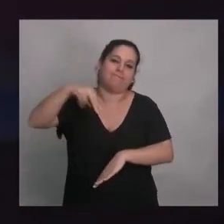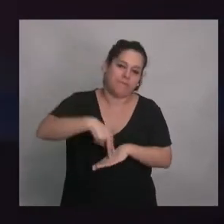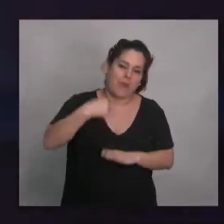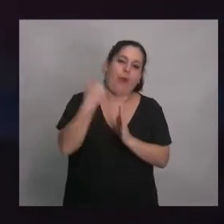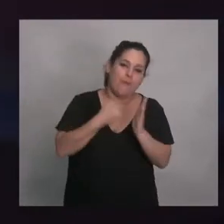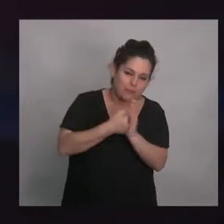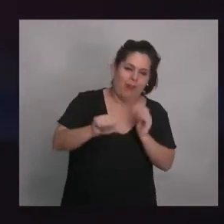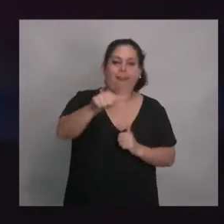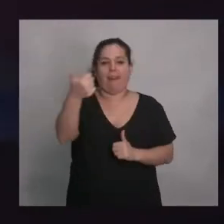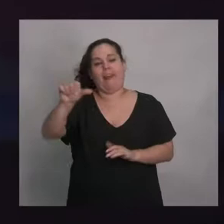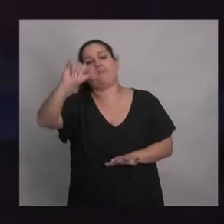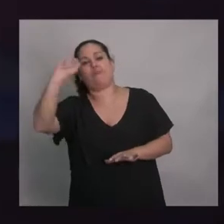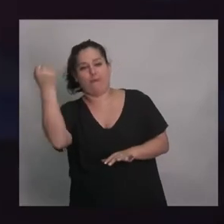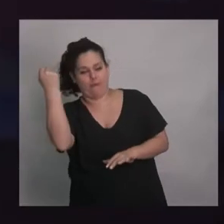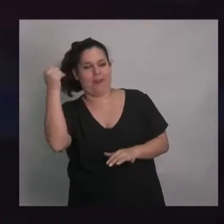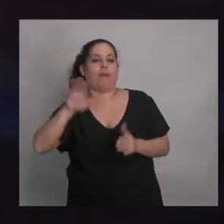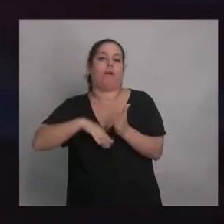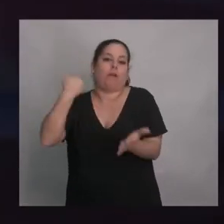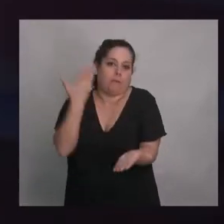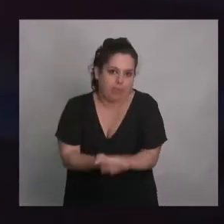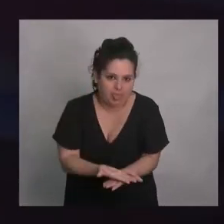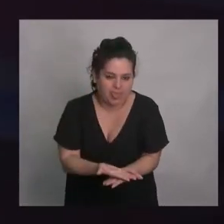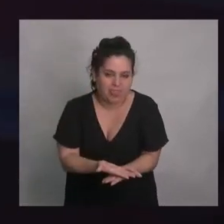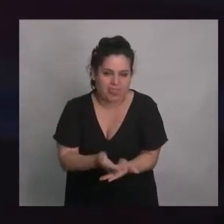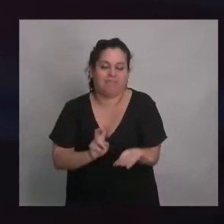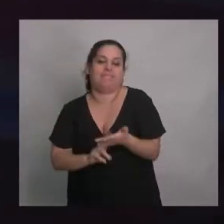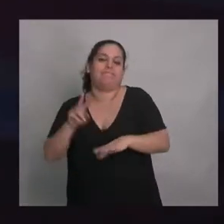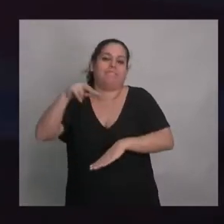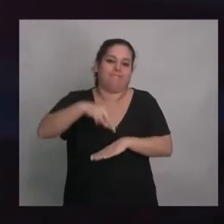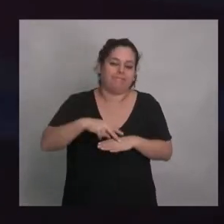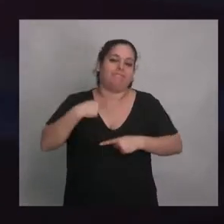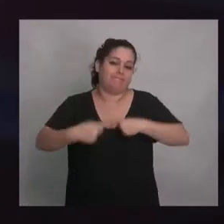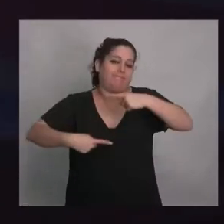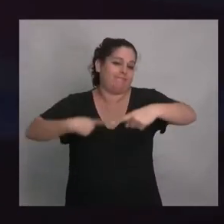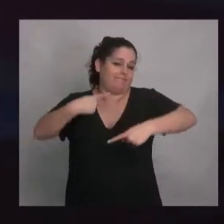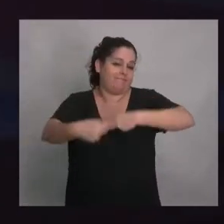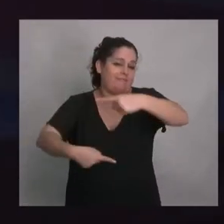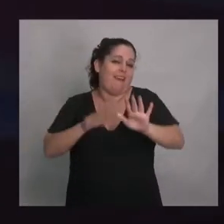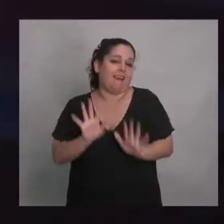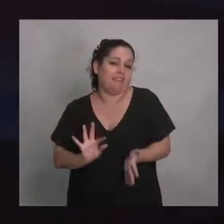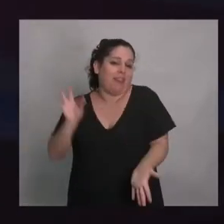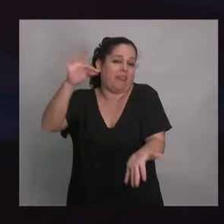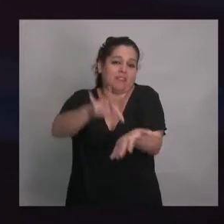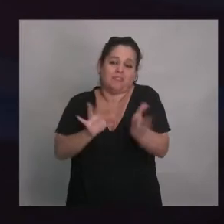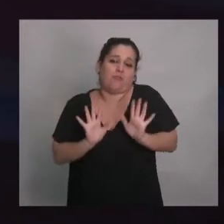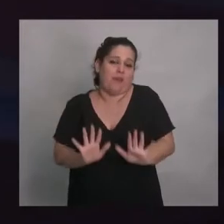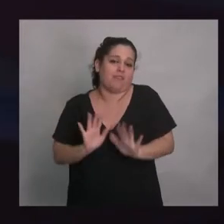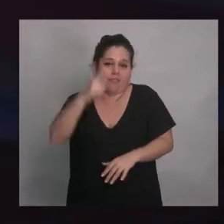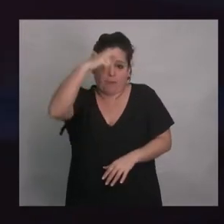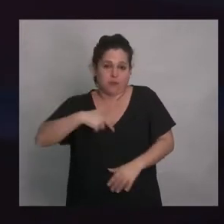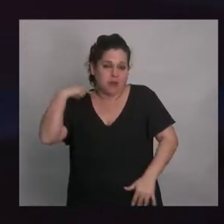ganar triunfar volver a caerse eso es el destino de un